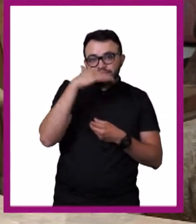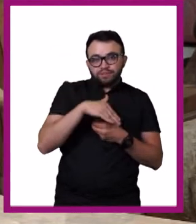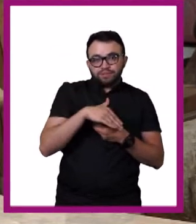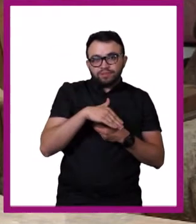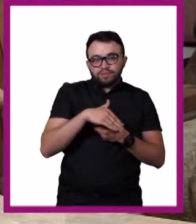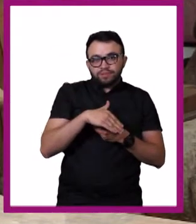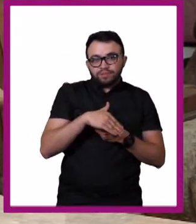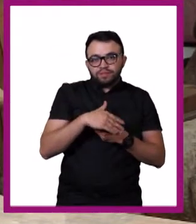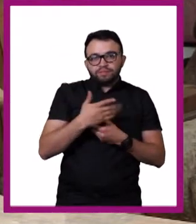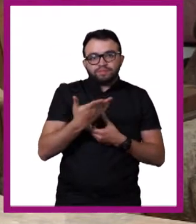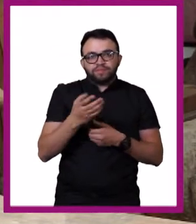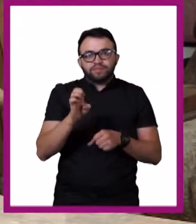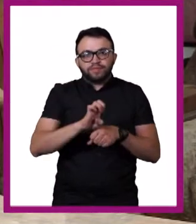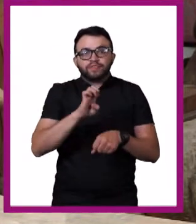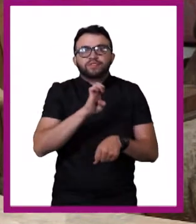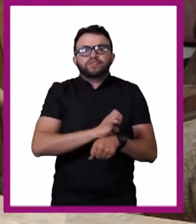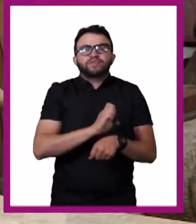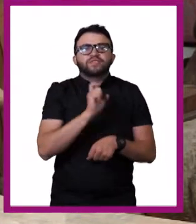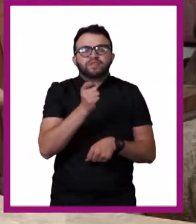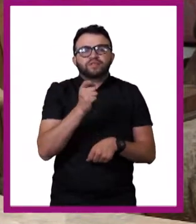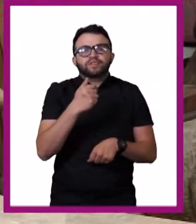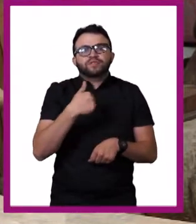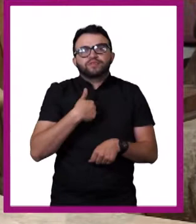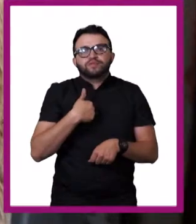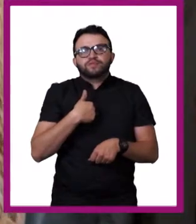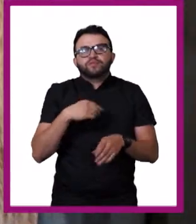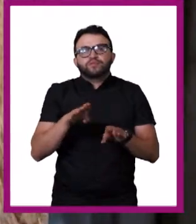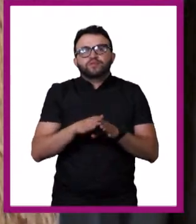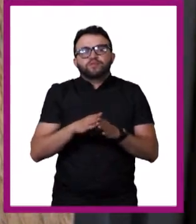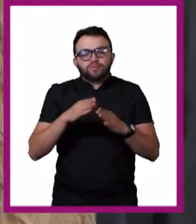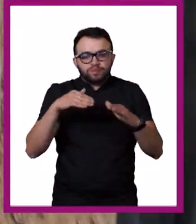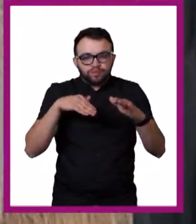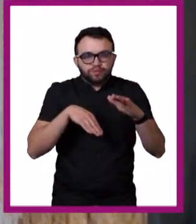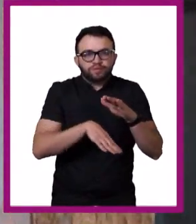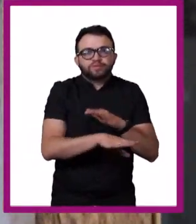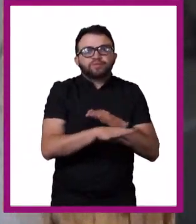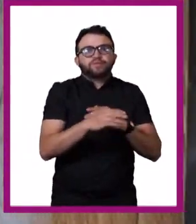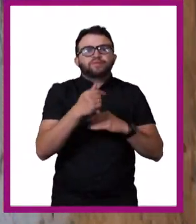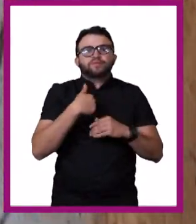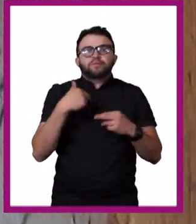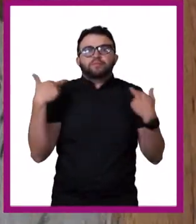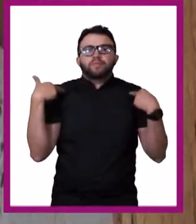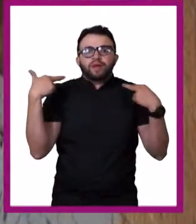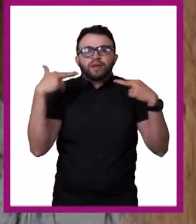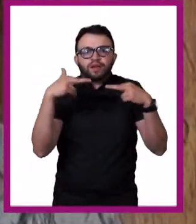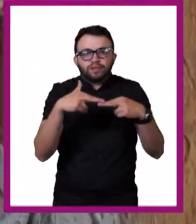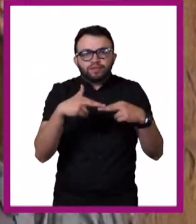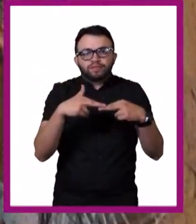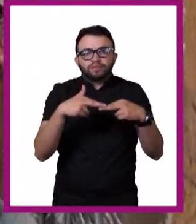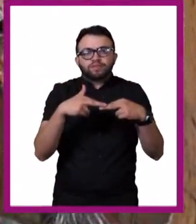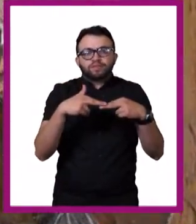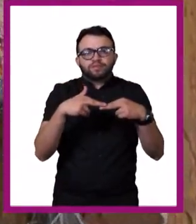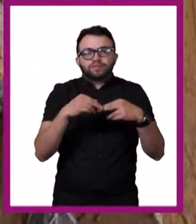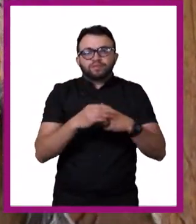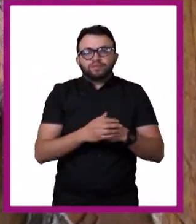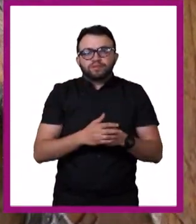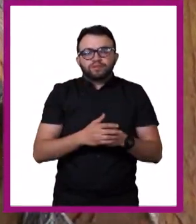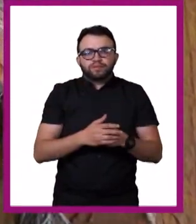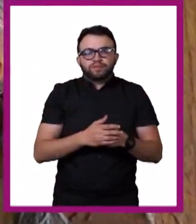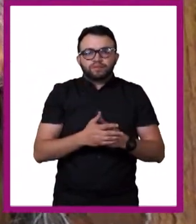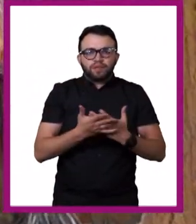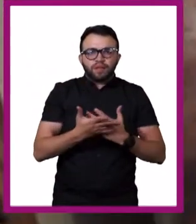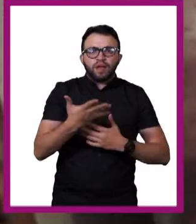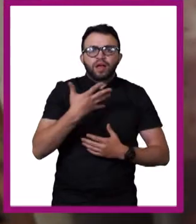hacerlas. Y entonces me refugié en el salón de 2 maestros en lugar de 5. Hay gente que tiende a